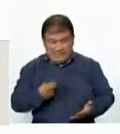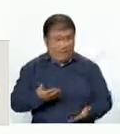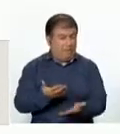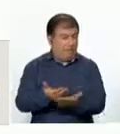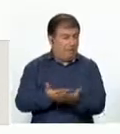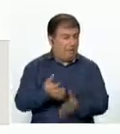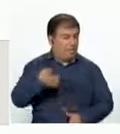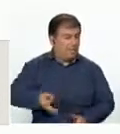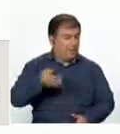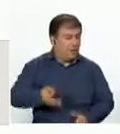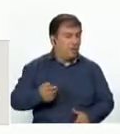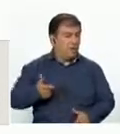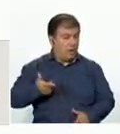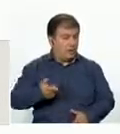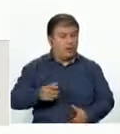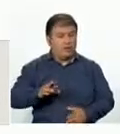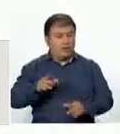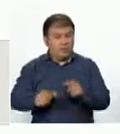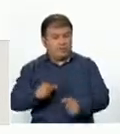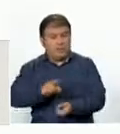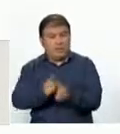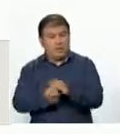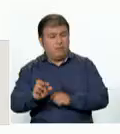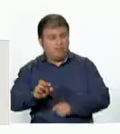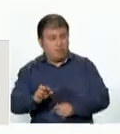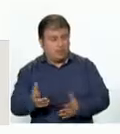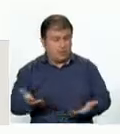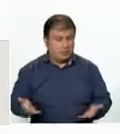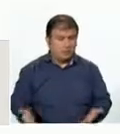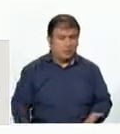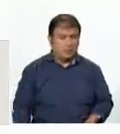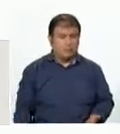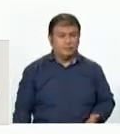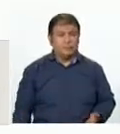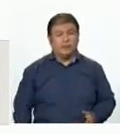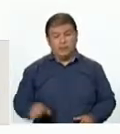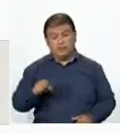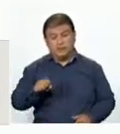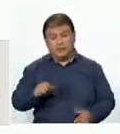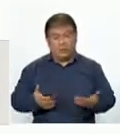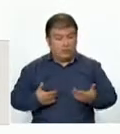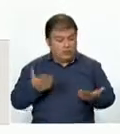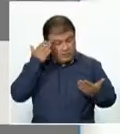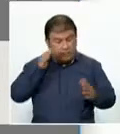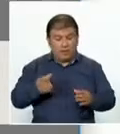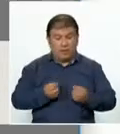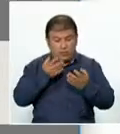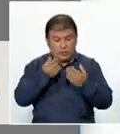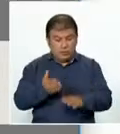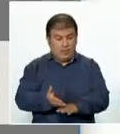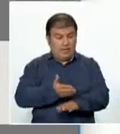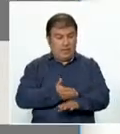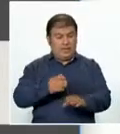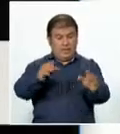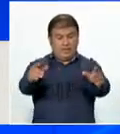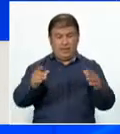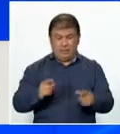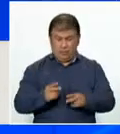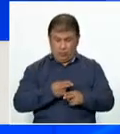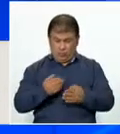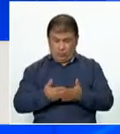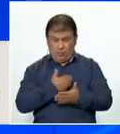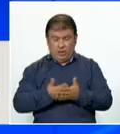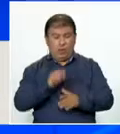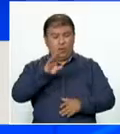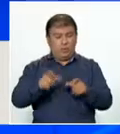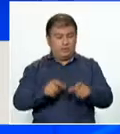afirmar que se trate de un asalto a un cambista, lo que generó esa balacera. Así es, por el momento no, pero la información preliminar es que hay cuatro personas